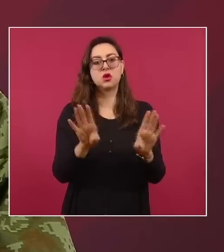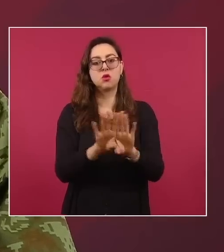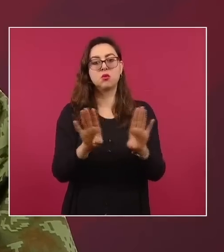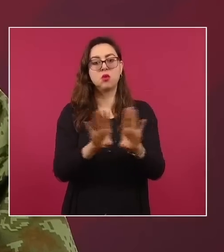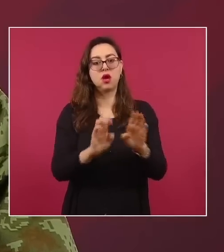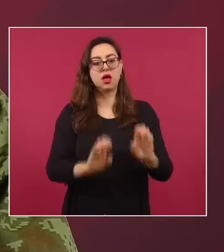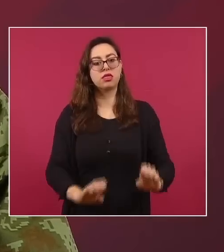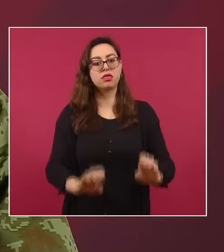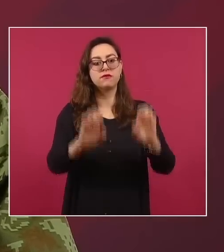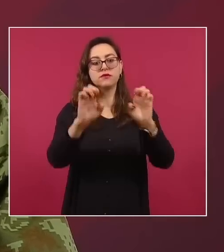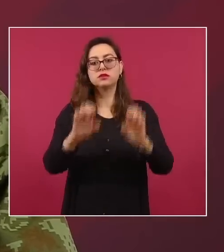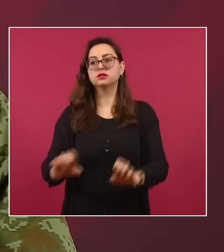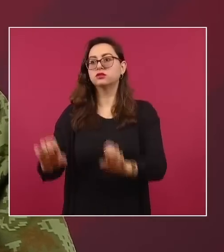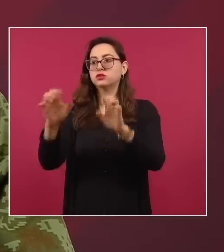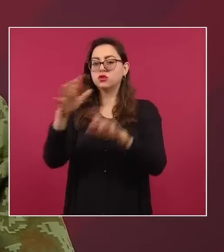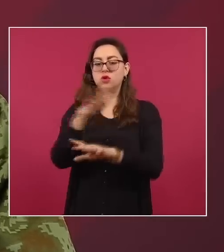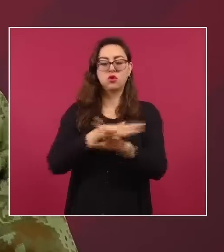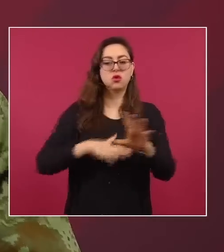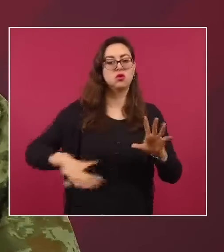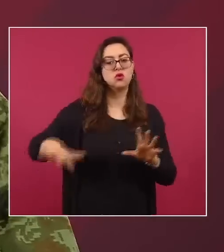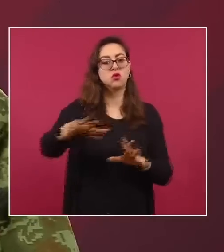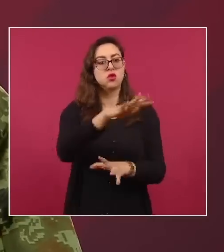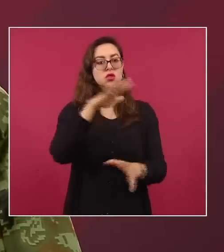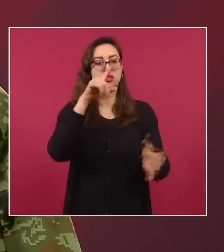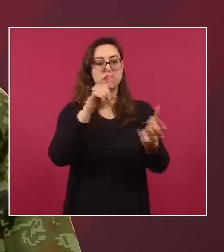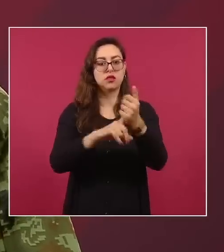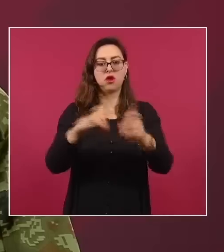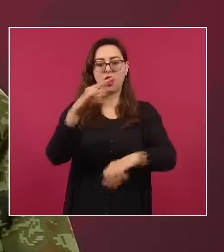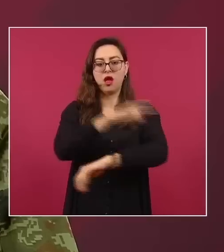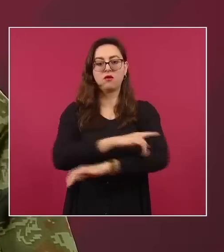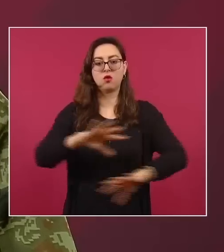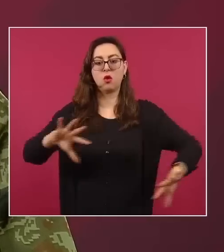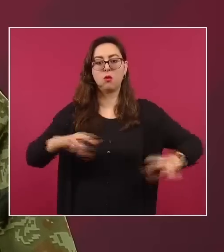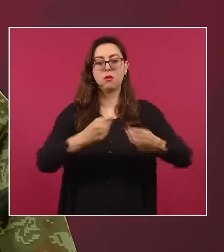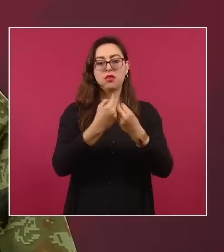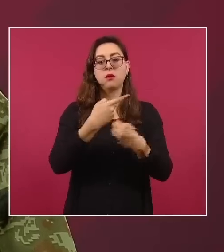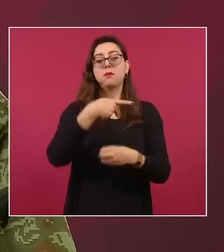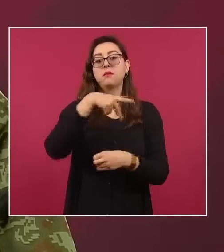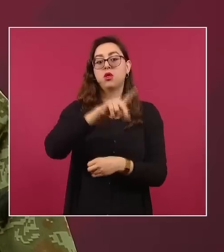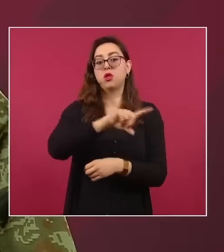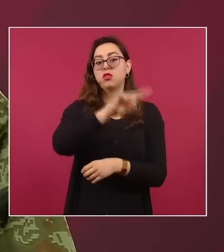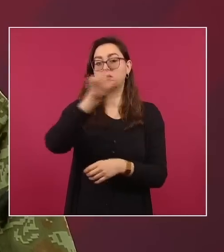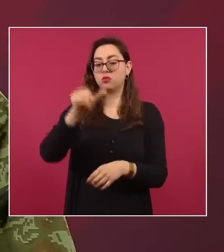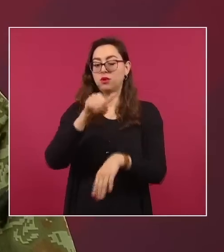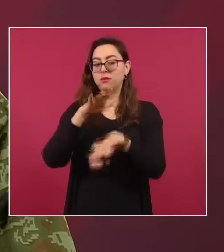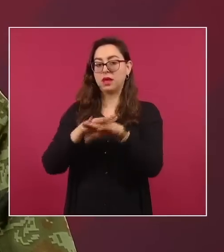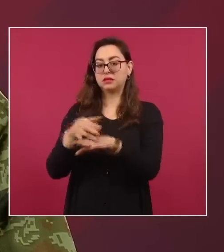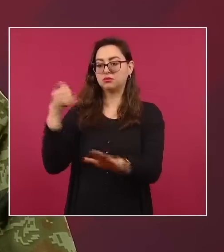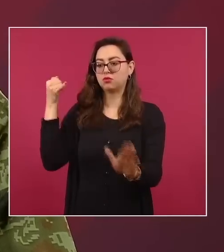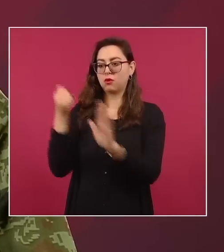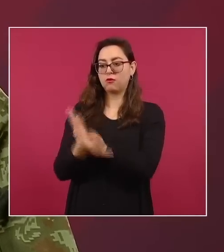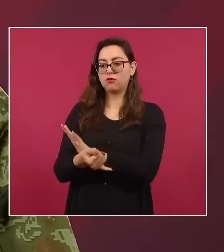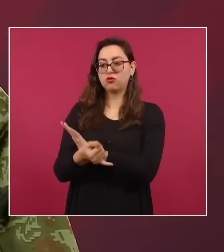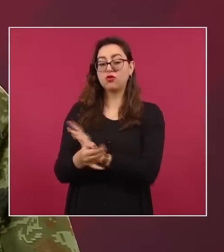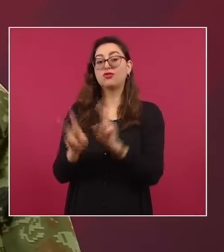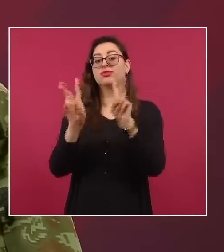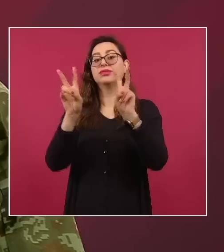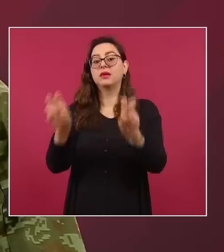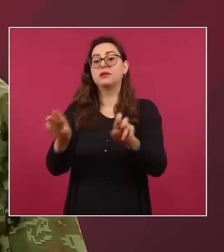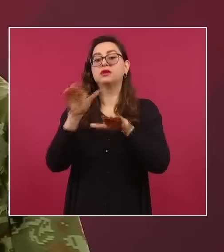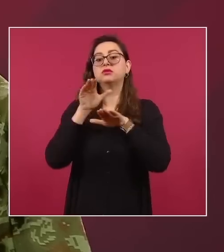que están establecidas ahí mismo y Pero va a este a mostrarse principalmente